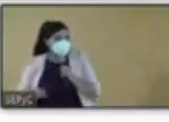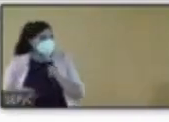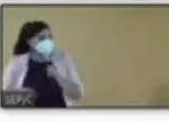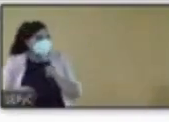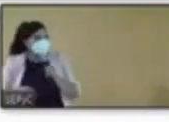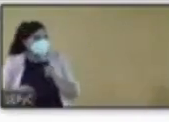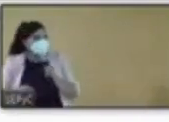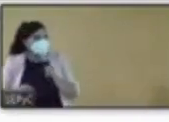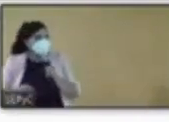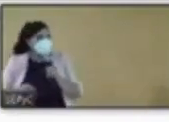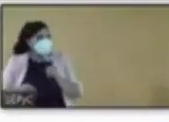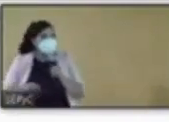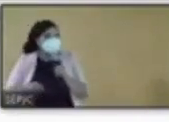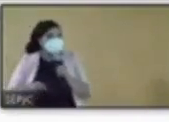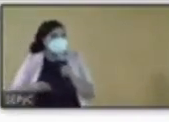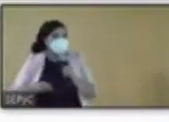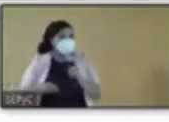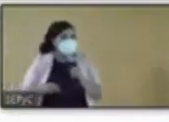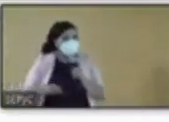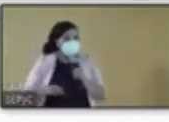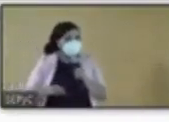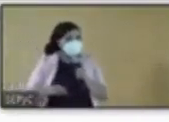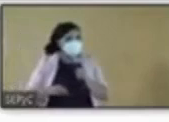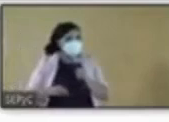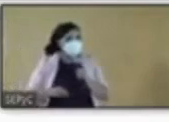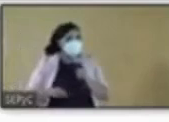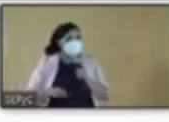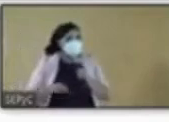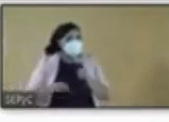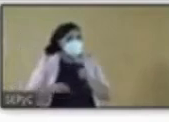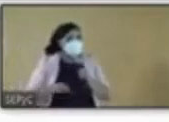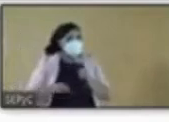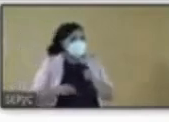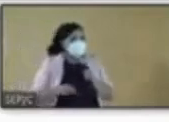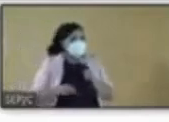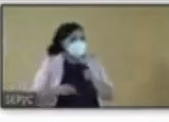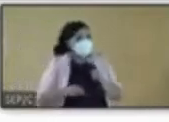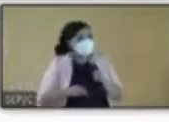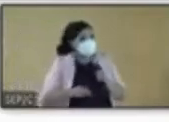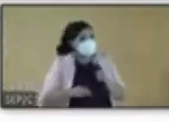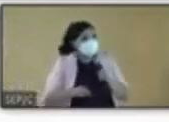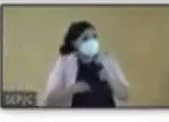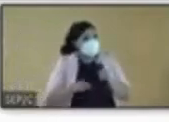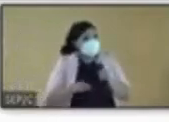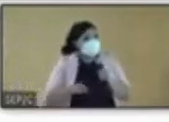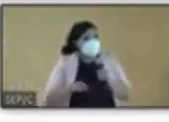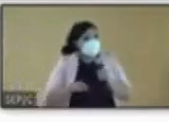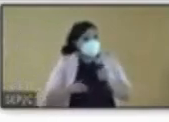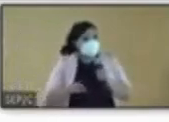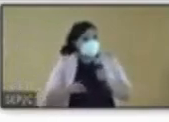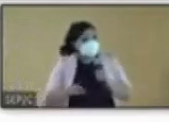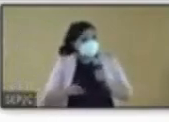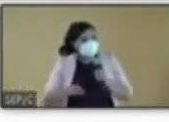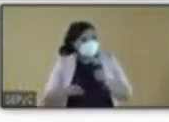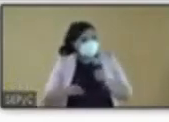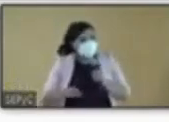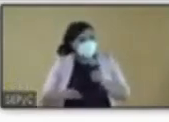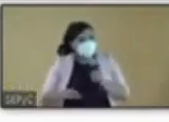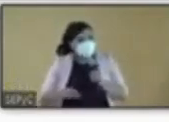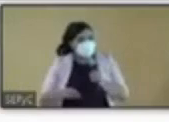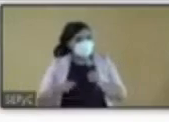2020, nos aparece la fecha en que presentamos nuestra declaración, la propia declaración y el acuse de